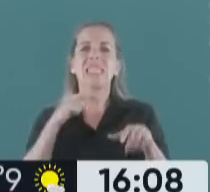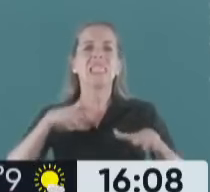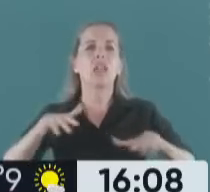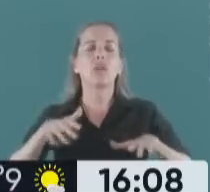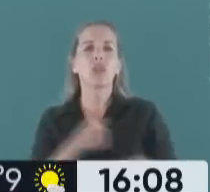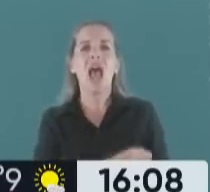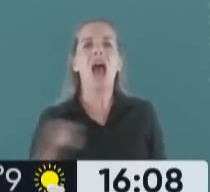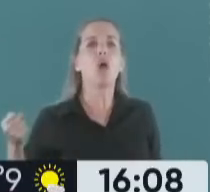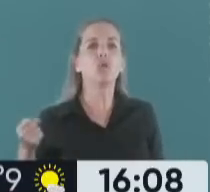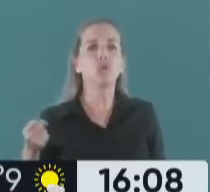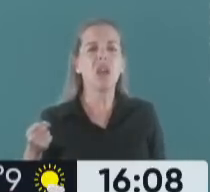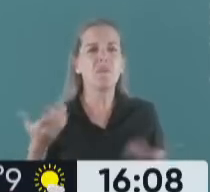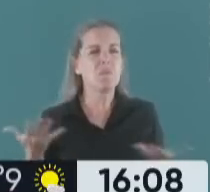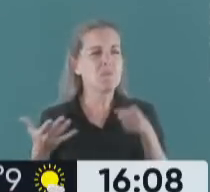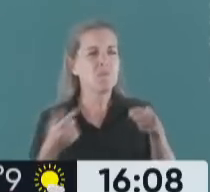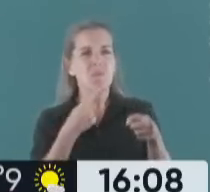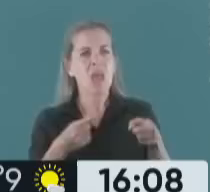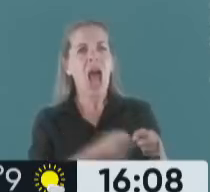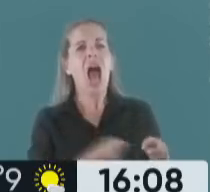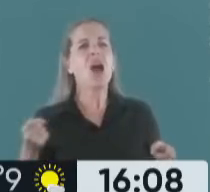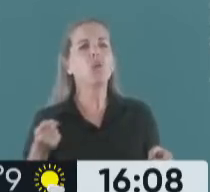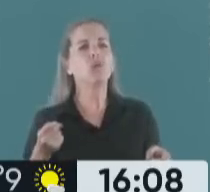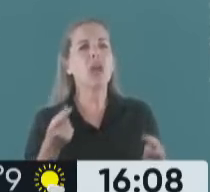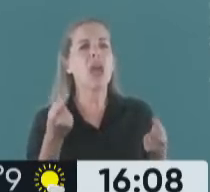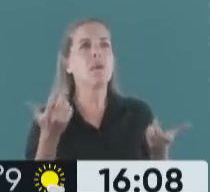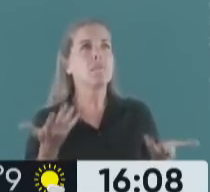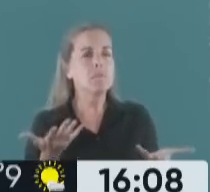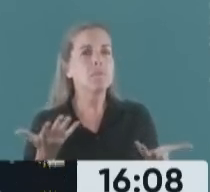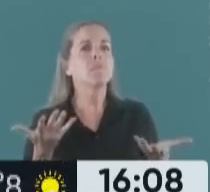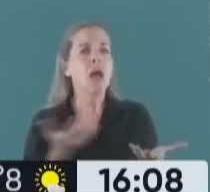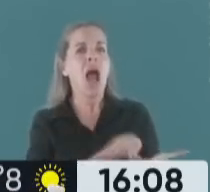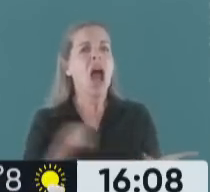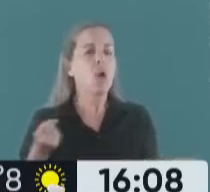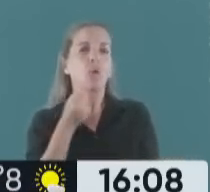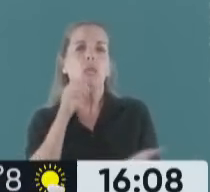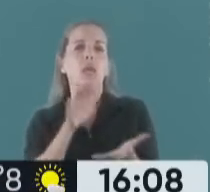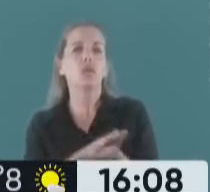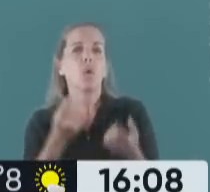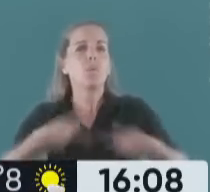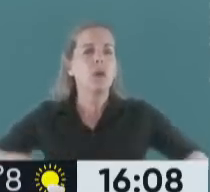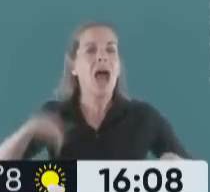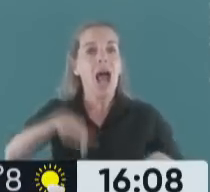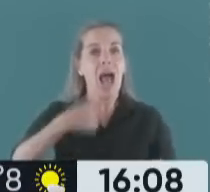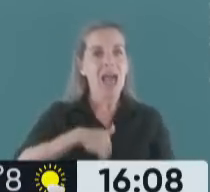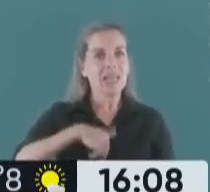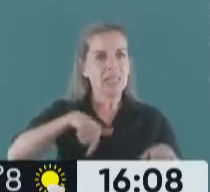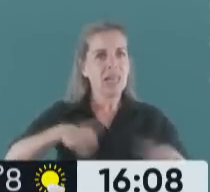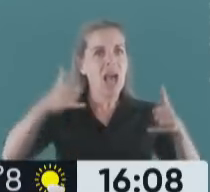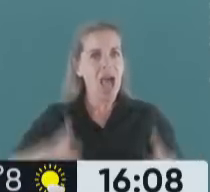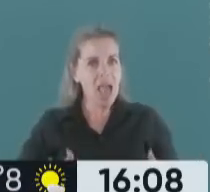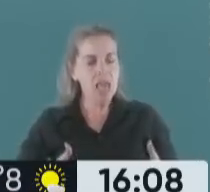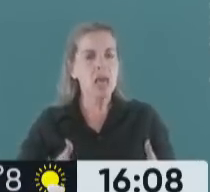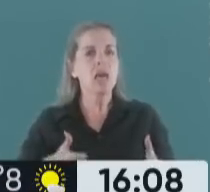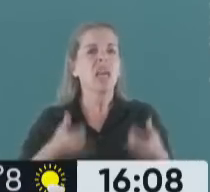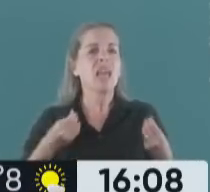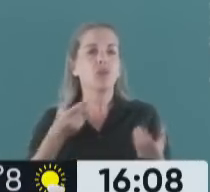Imagino que cuando se refieren a ajuste, quienes hablan de ajuste se refieren a ajuste de las cuentas fiscales. Lo que estamos, la Argentina tiene el doble